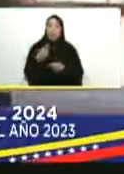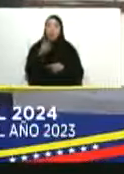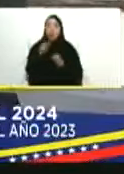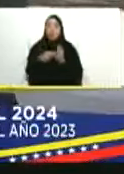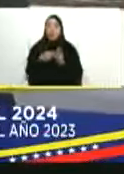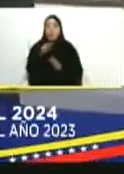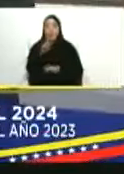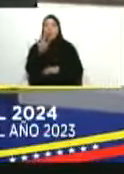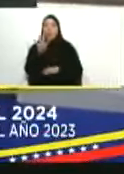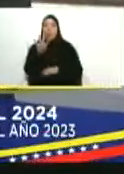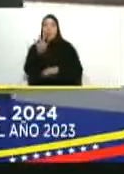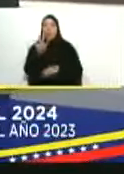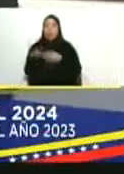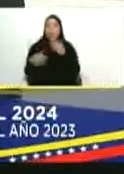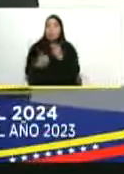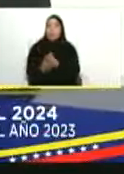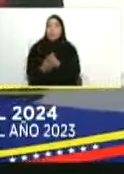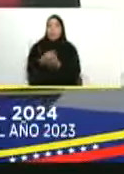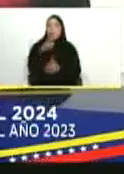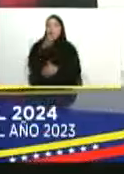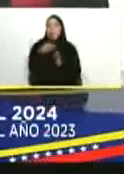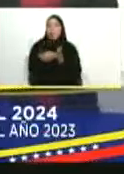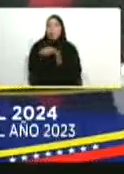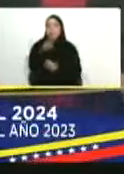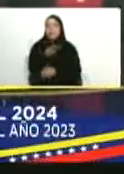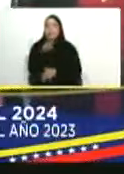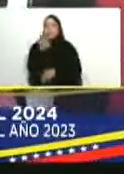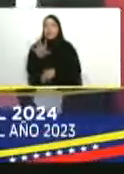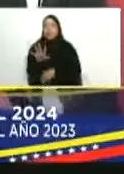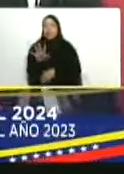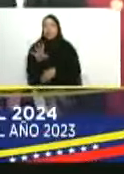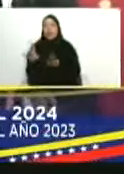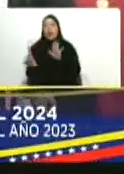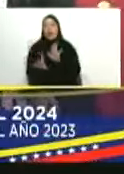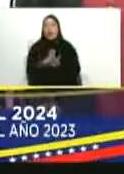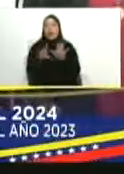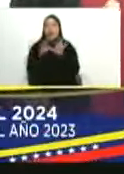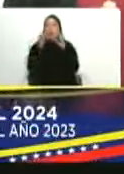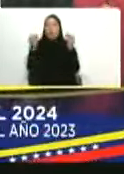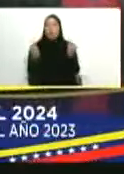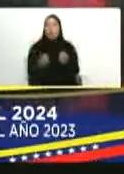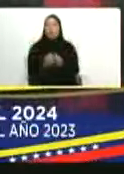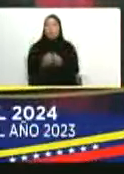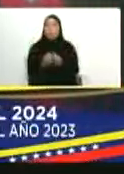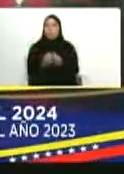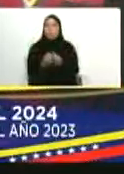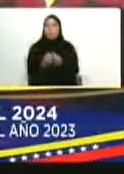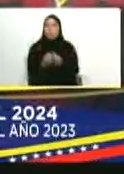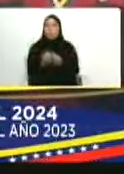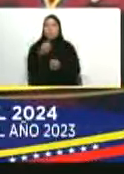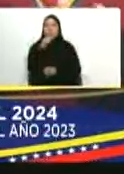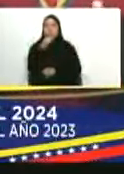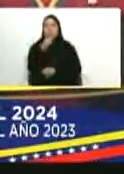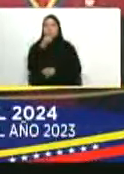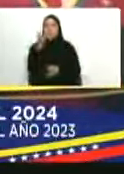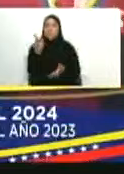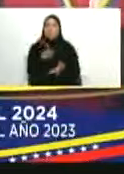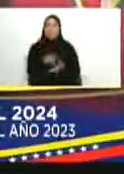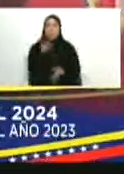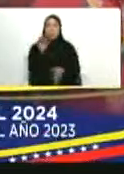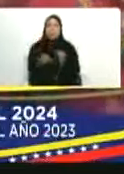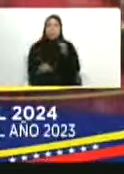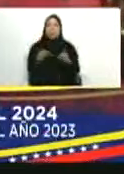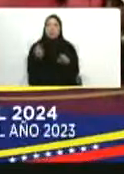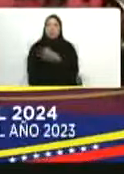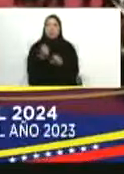2024-2025 también se abordará el proyecto de ley orgánica de la Guayabana Esequiba, aprobado